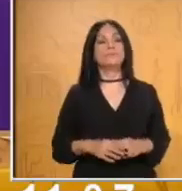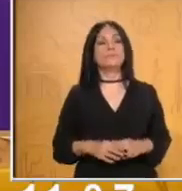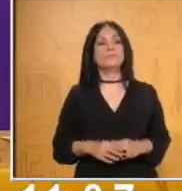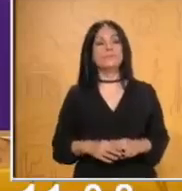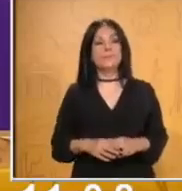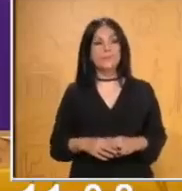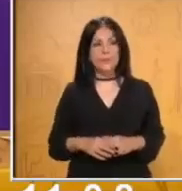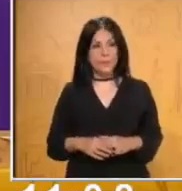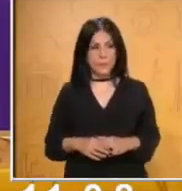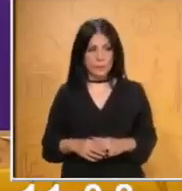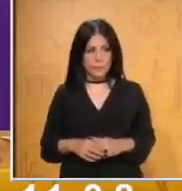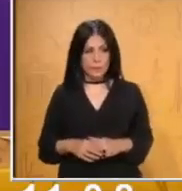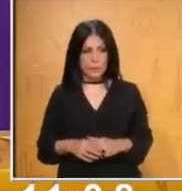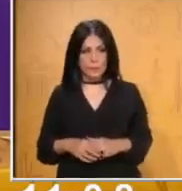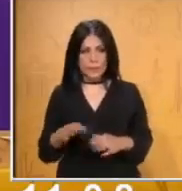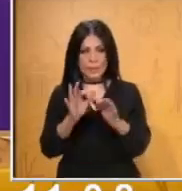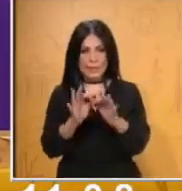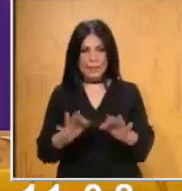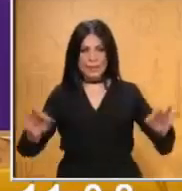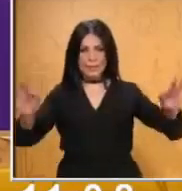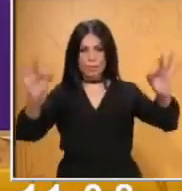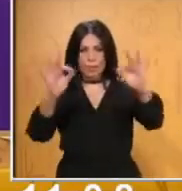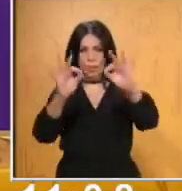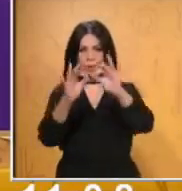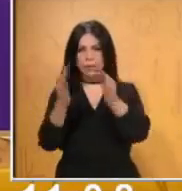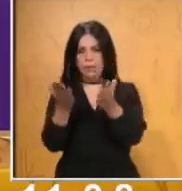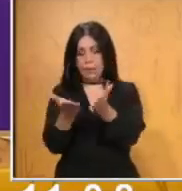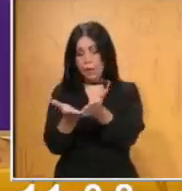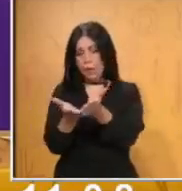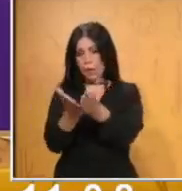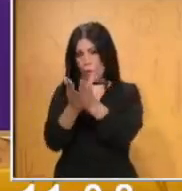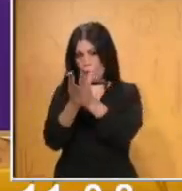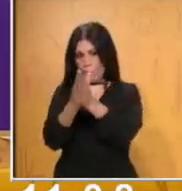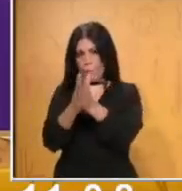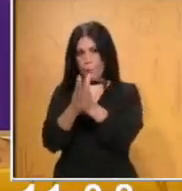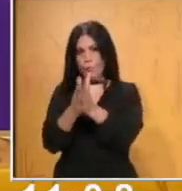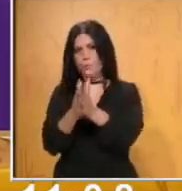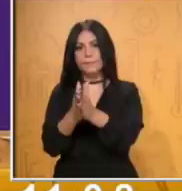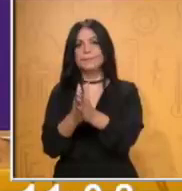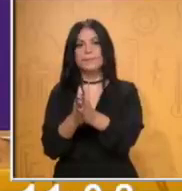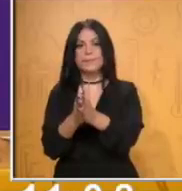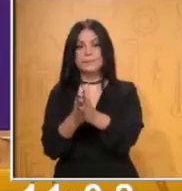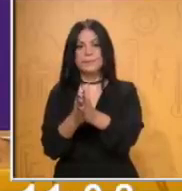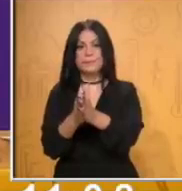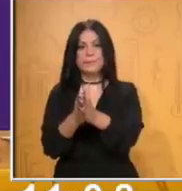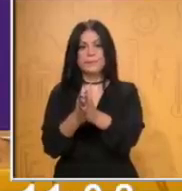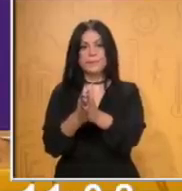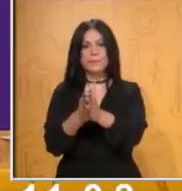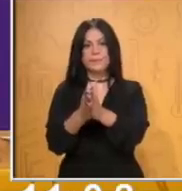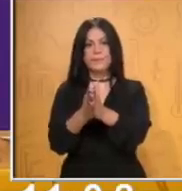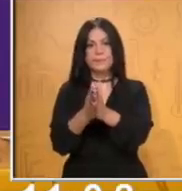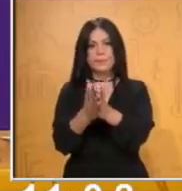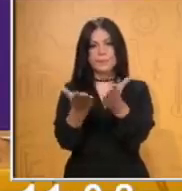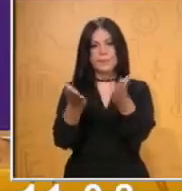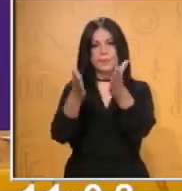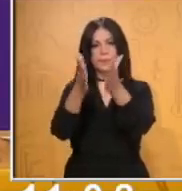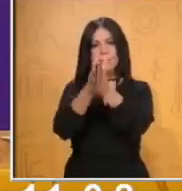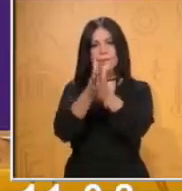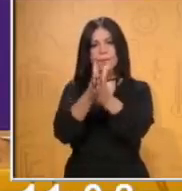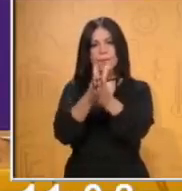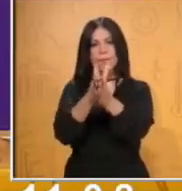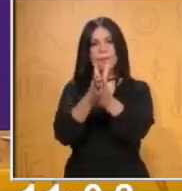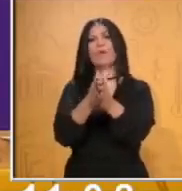mencionar. Ya que lo tenemos doblado, ¿sí? Lo doblamos en cuatro partes. Si esta figura la